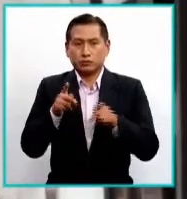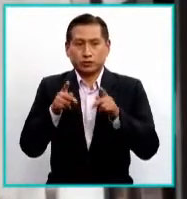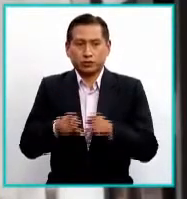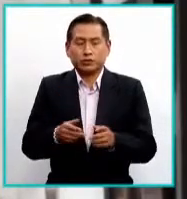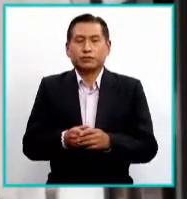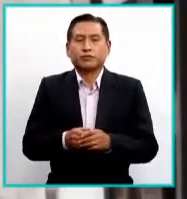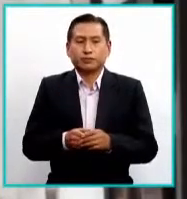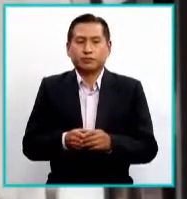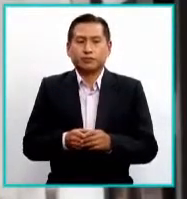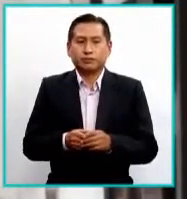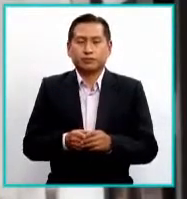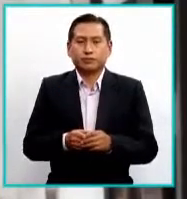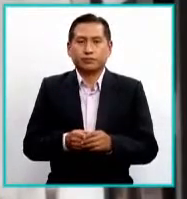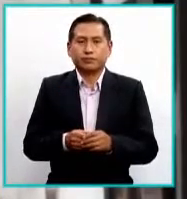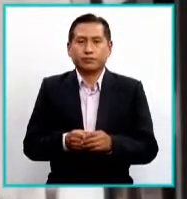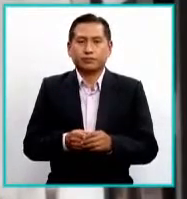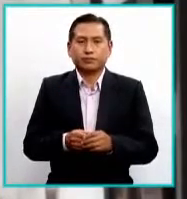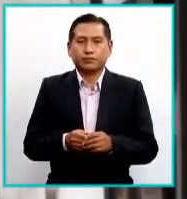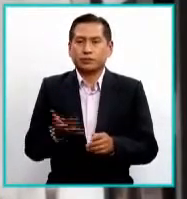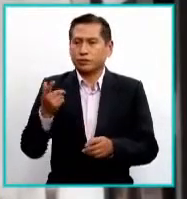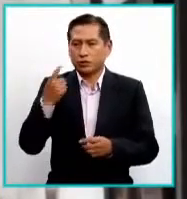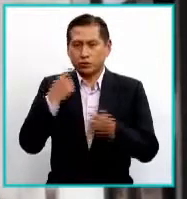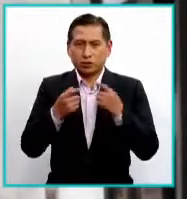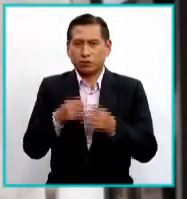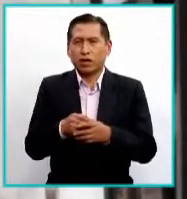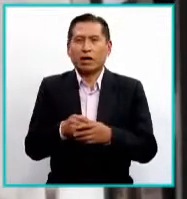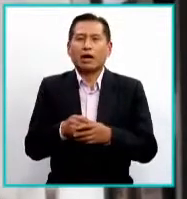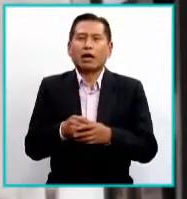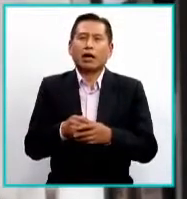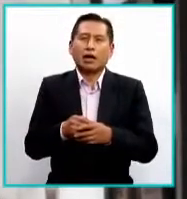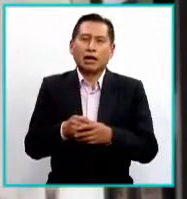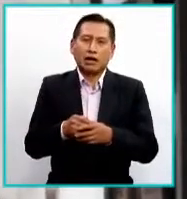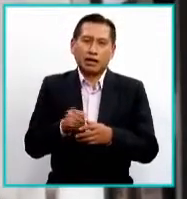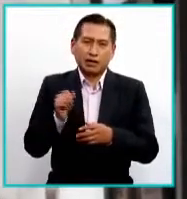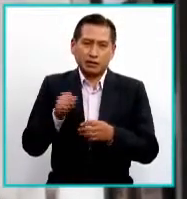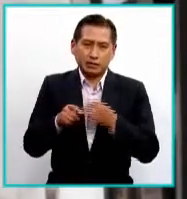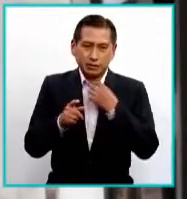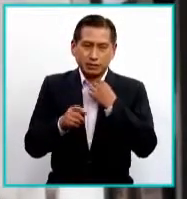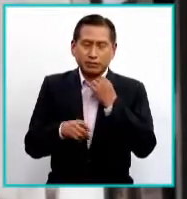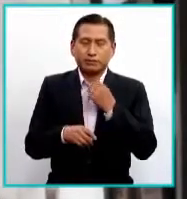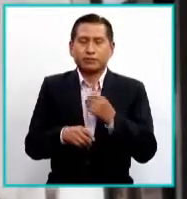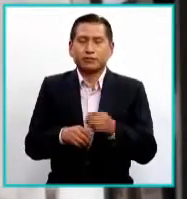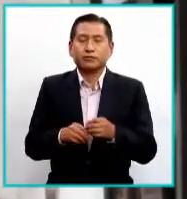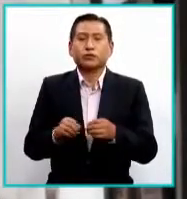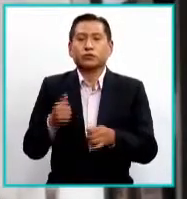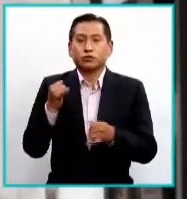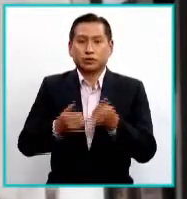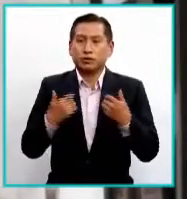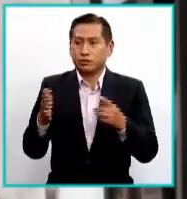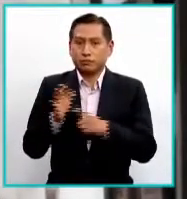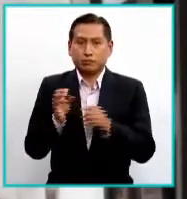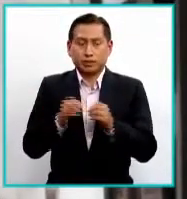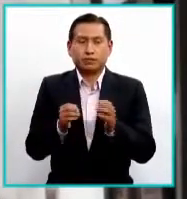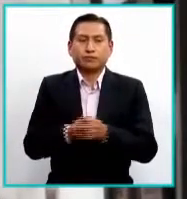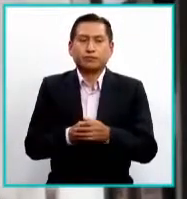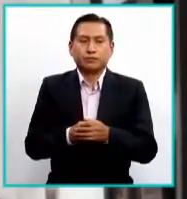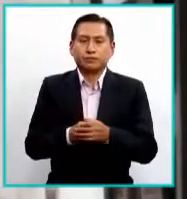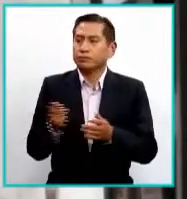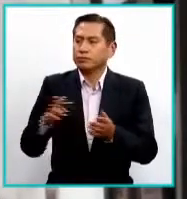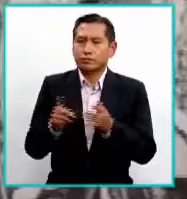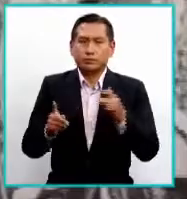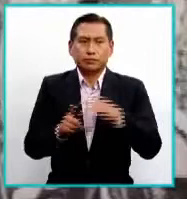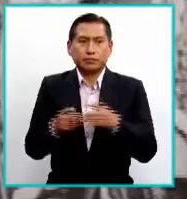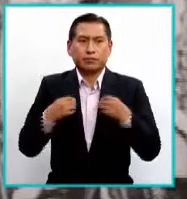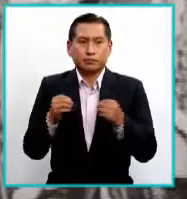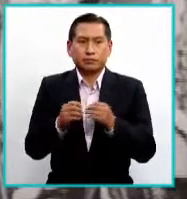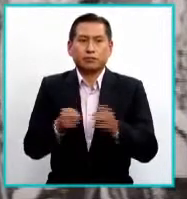persona, en la que estuvo llorando durante toda la noche. Y luego tenemos la última imagen donde descubren